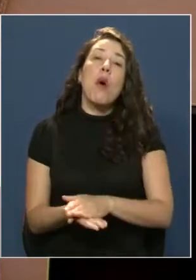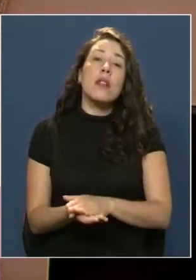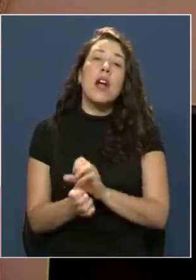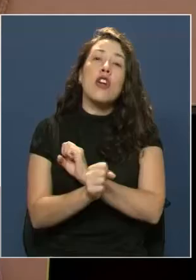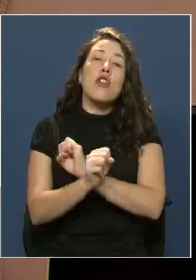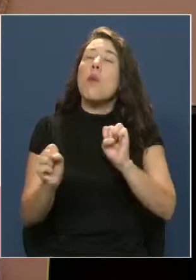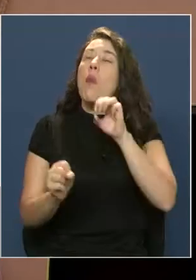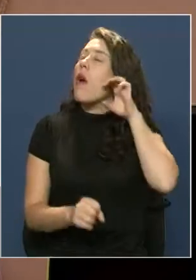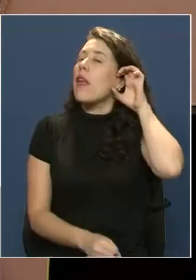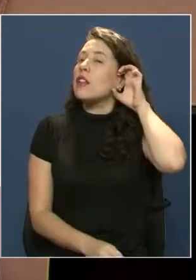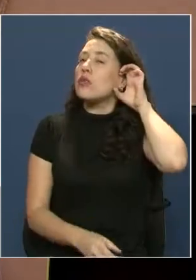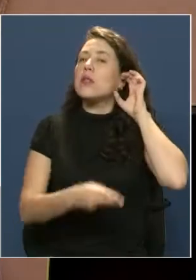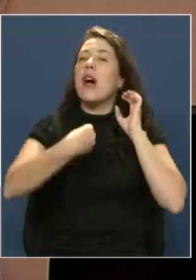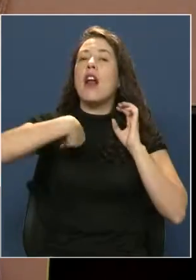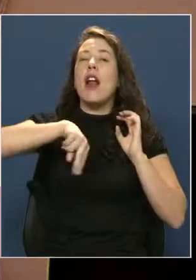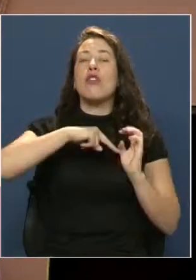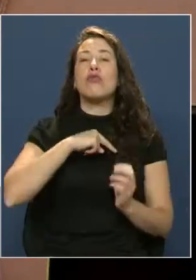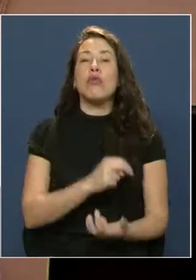puedan escucharnos.